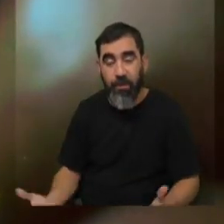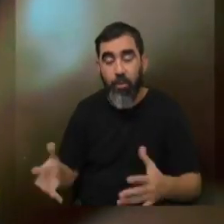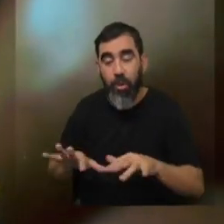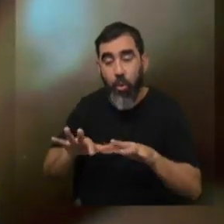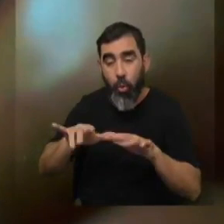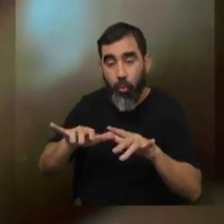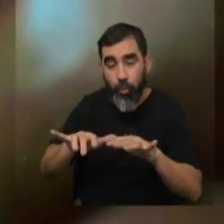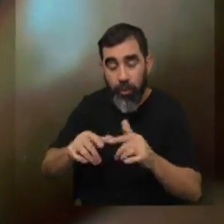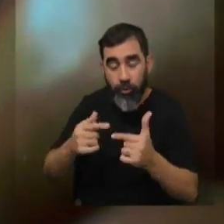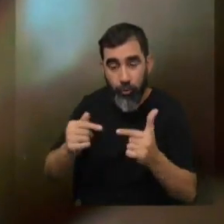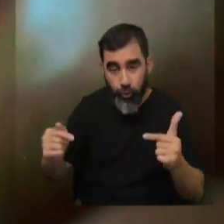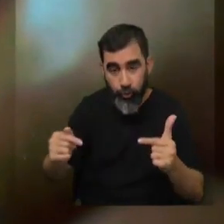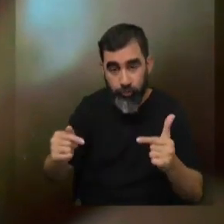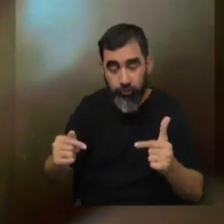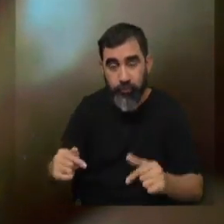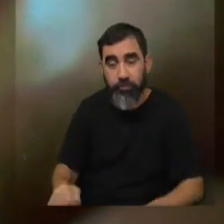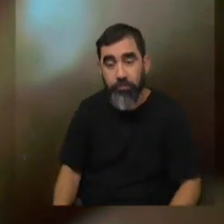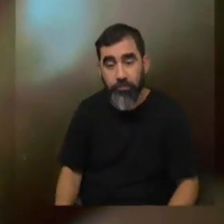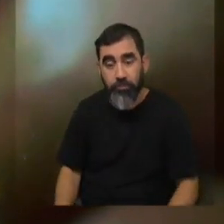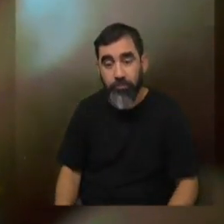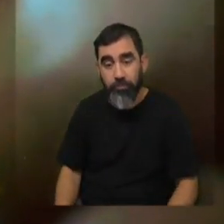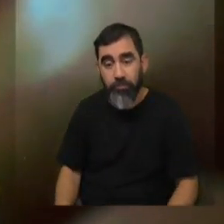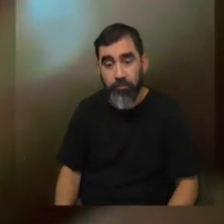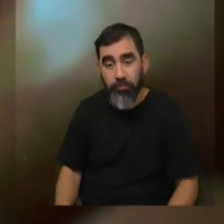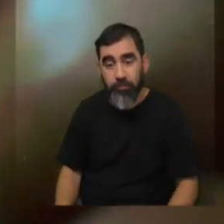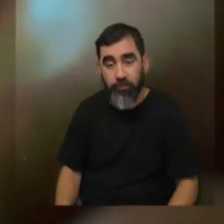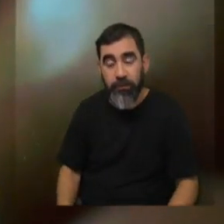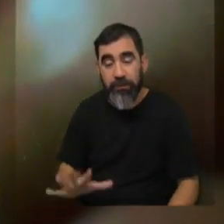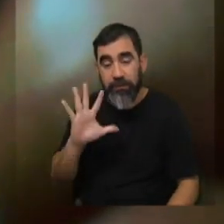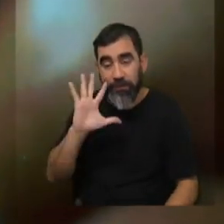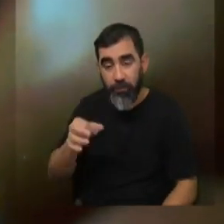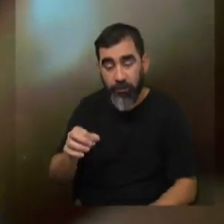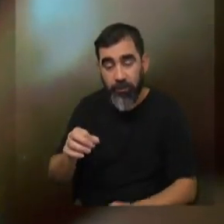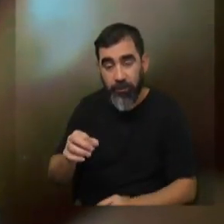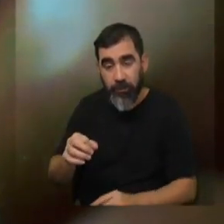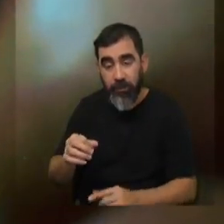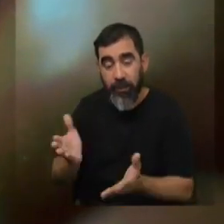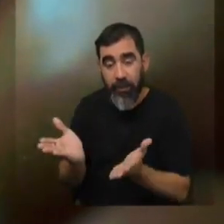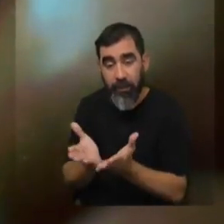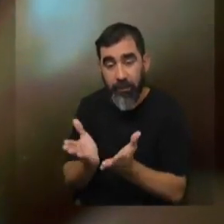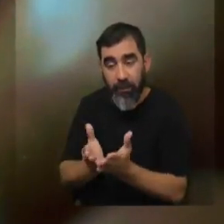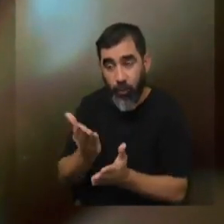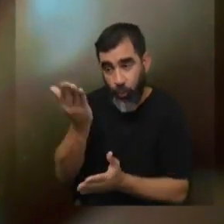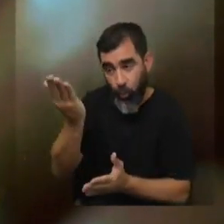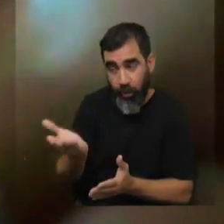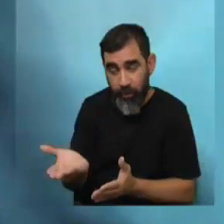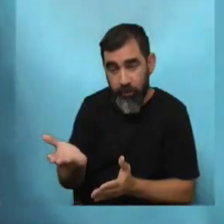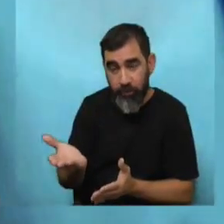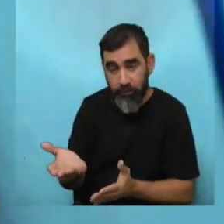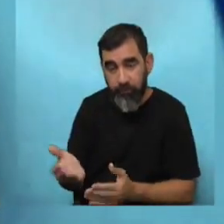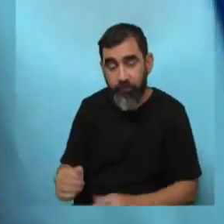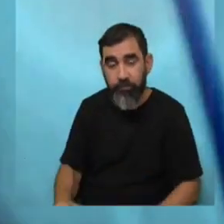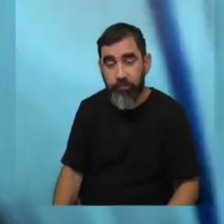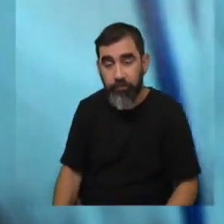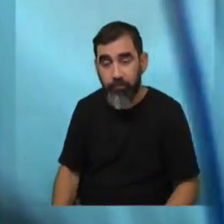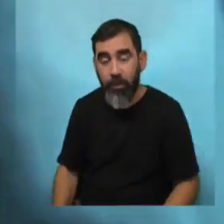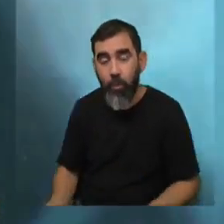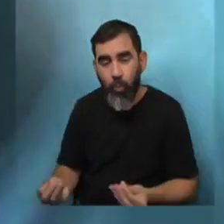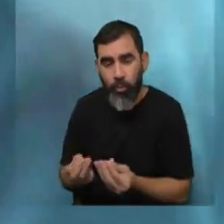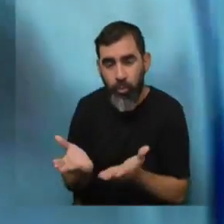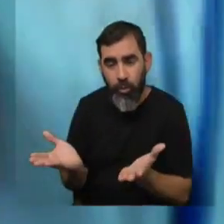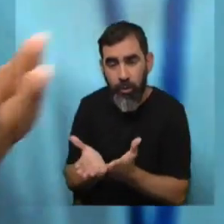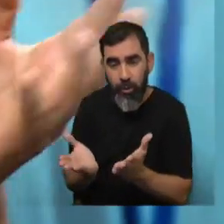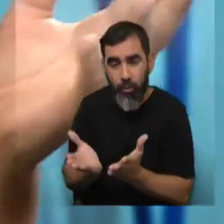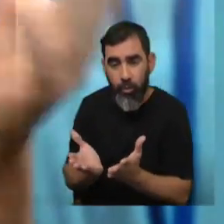con los algoritmos. Eso se nota en el plantel de estudiantes. Me consta, hay muchos estudiantes que tenemos